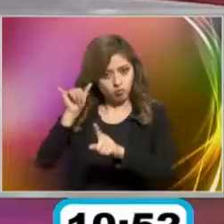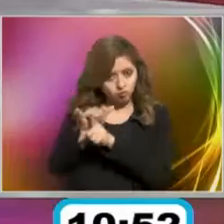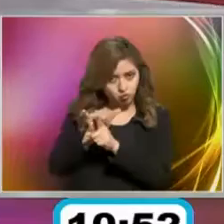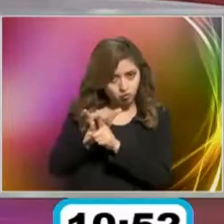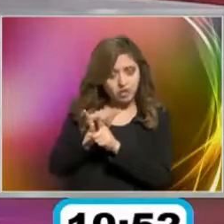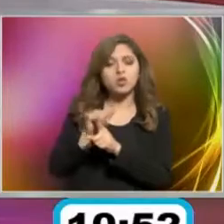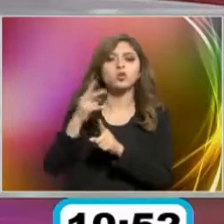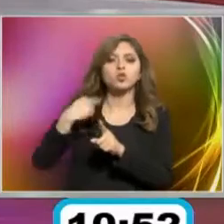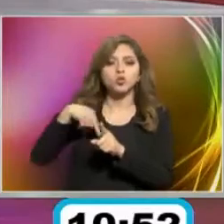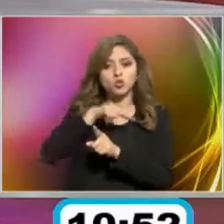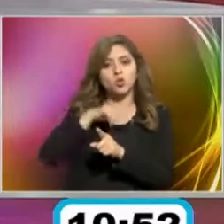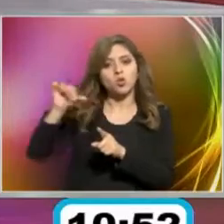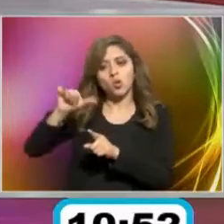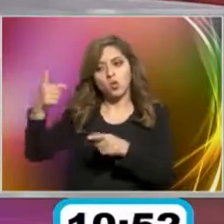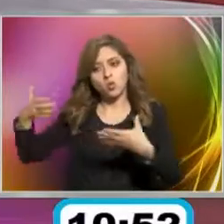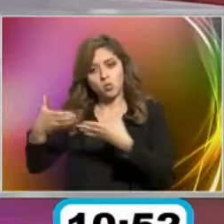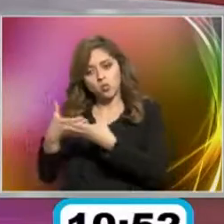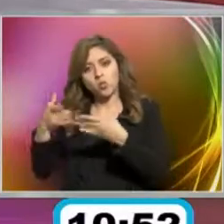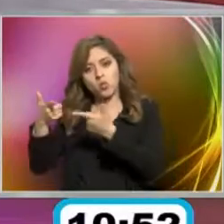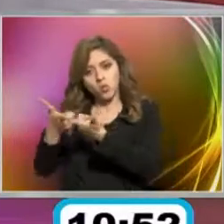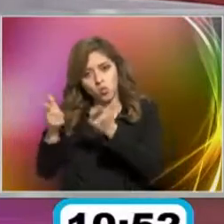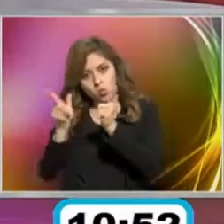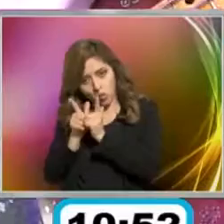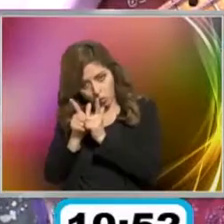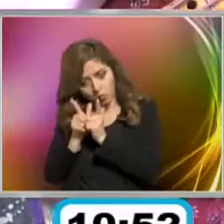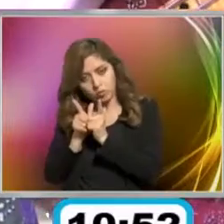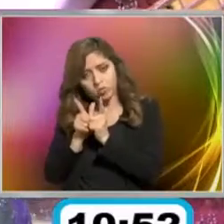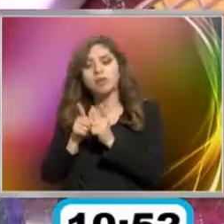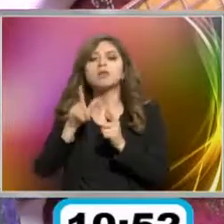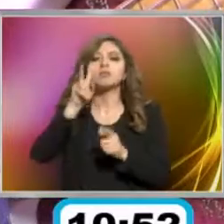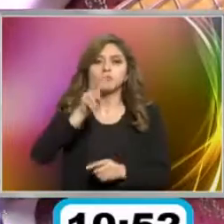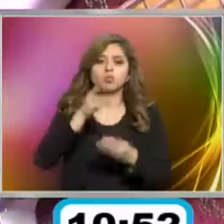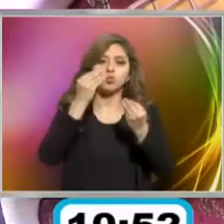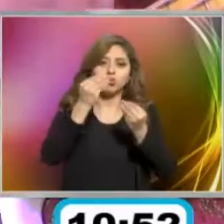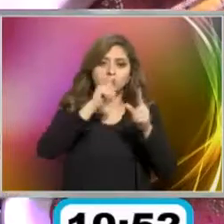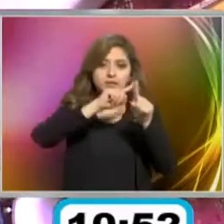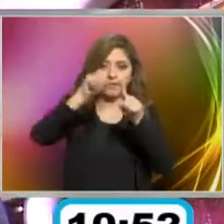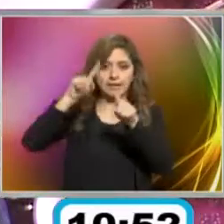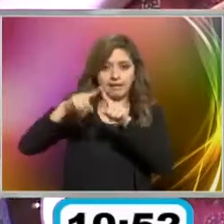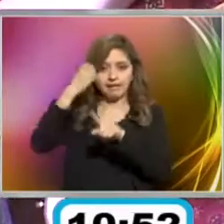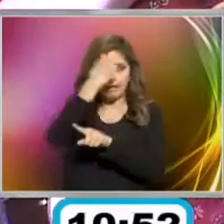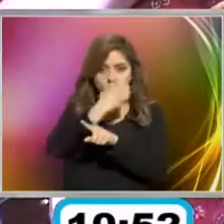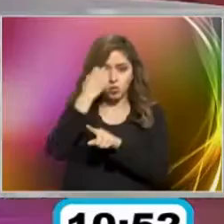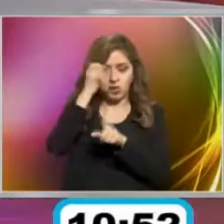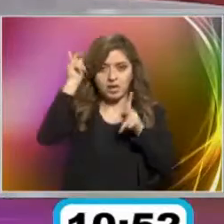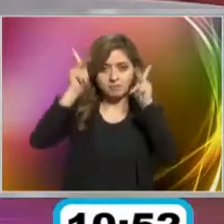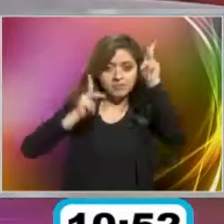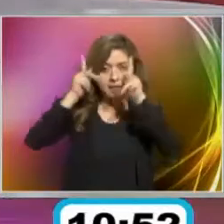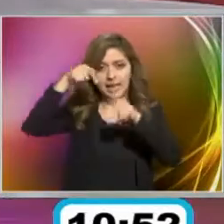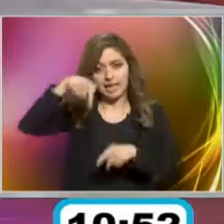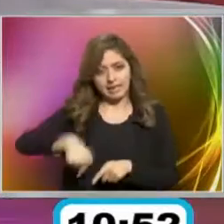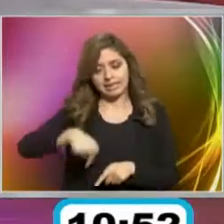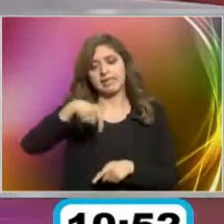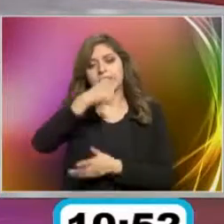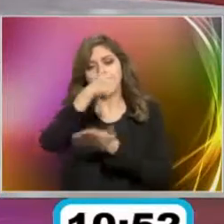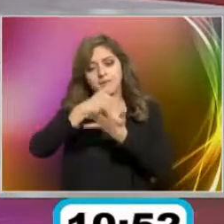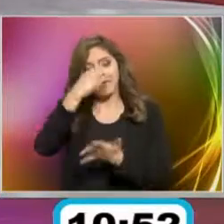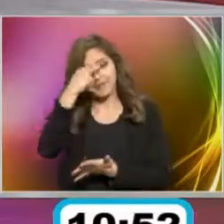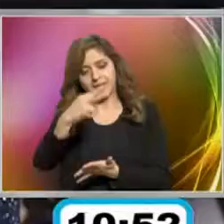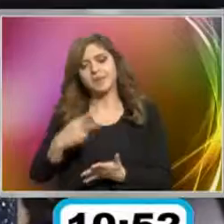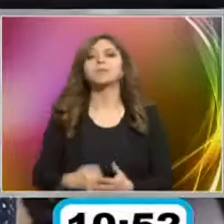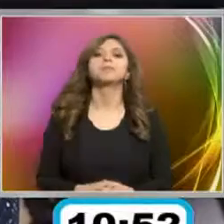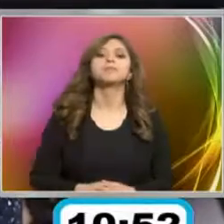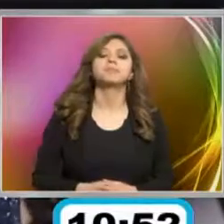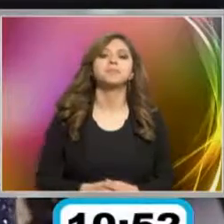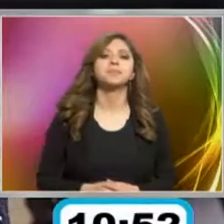por nosotros, ¿no? Y algunas otras bandas independientes. O sea que vamos a estar en muchas escuelas este año del DF. Bien que están